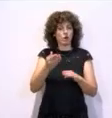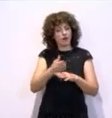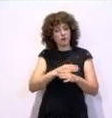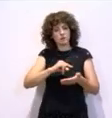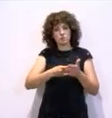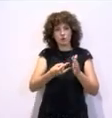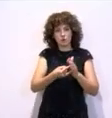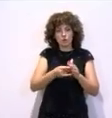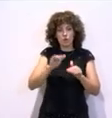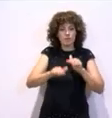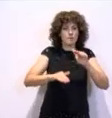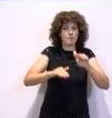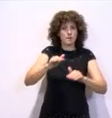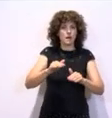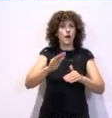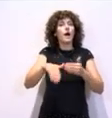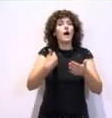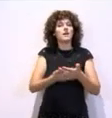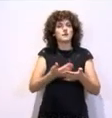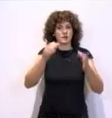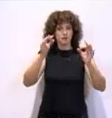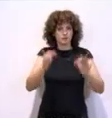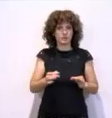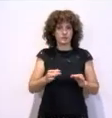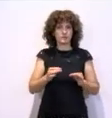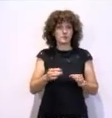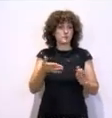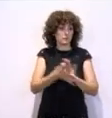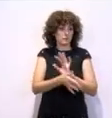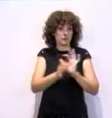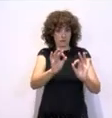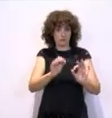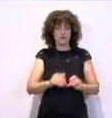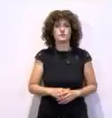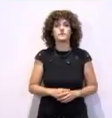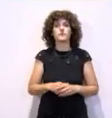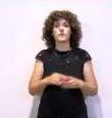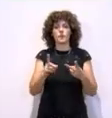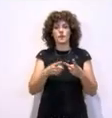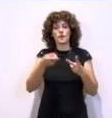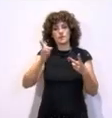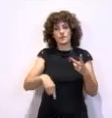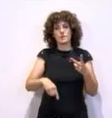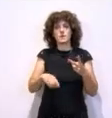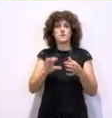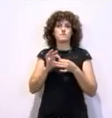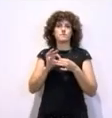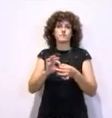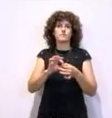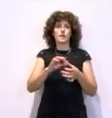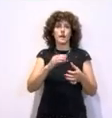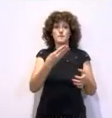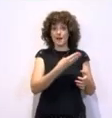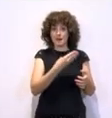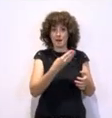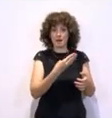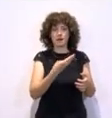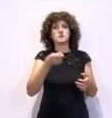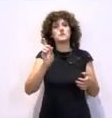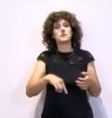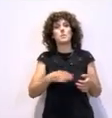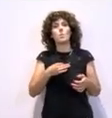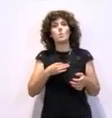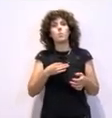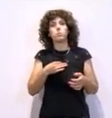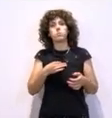todos los sitios y ejecutarse. Es decir, estamos ahí. Estamos también, en correlación con La Barranca, trabajando el tema de unas posibles